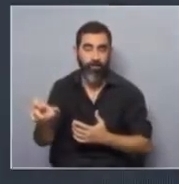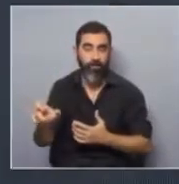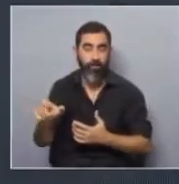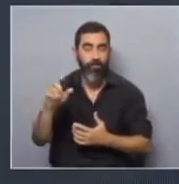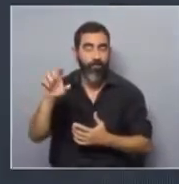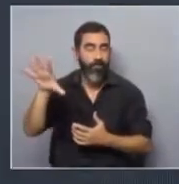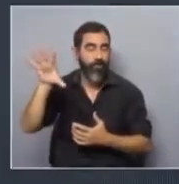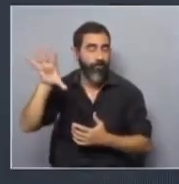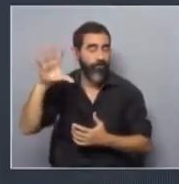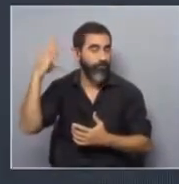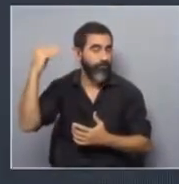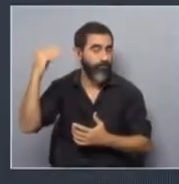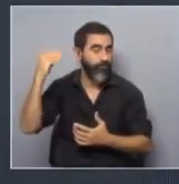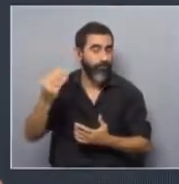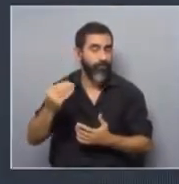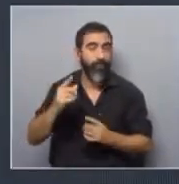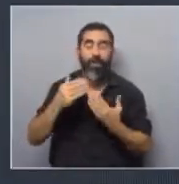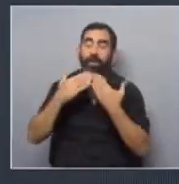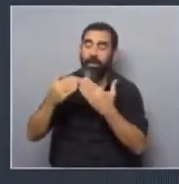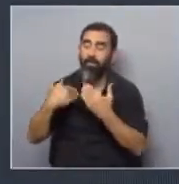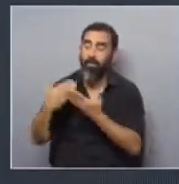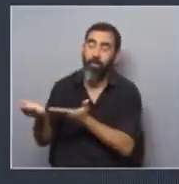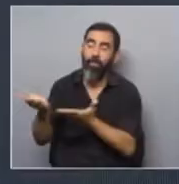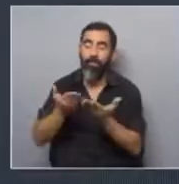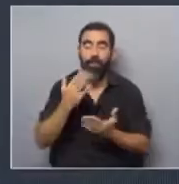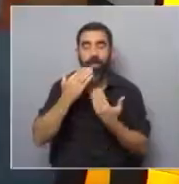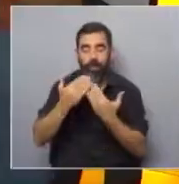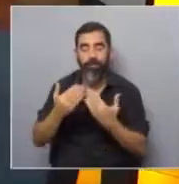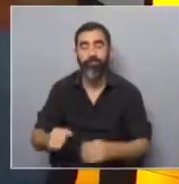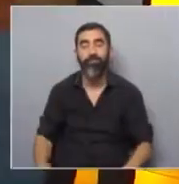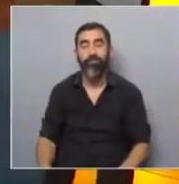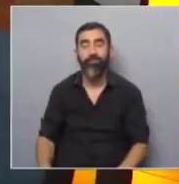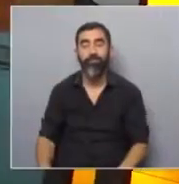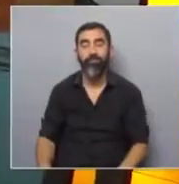el parlante. Y muchas gracias por la oportunidad. Gracias a usted. Hasta